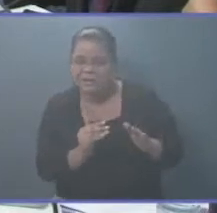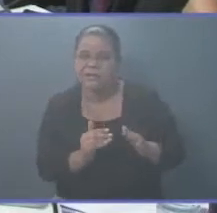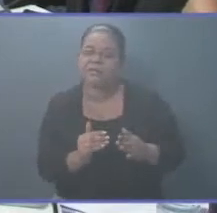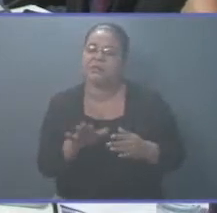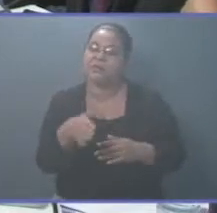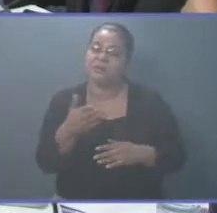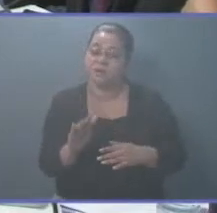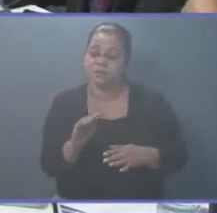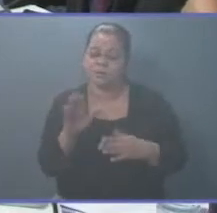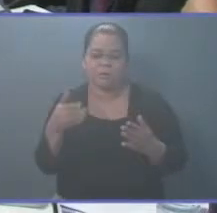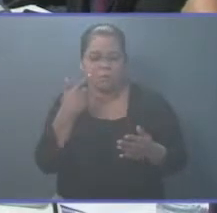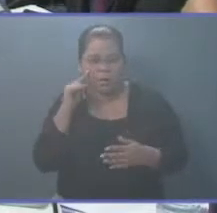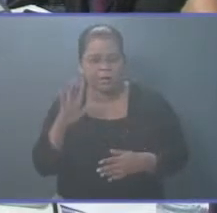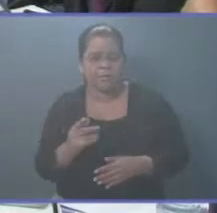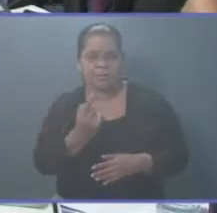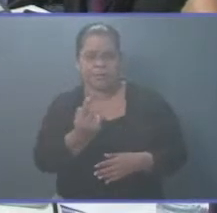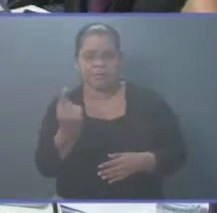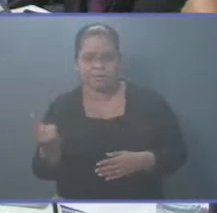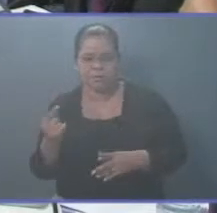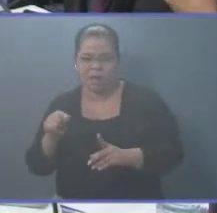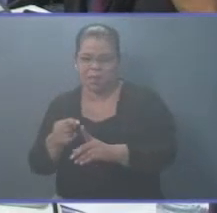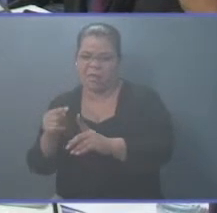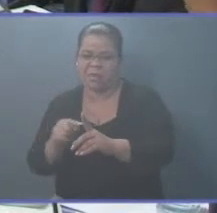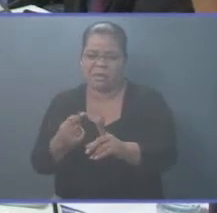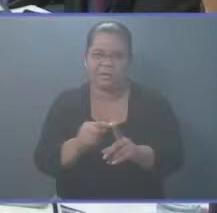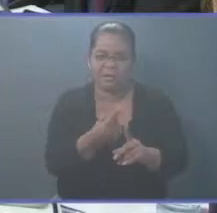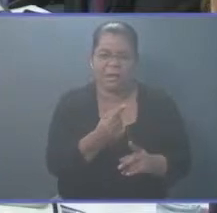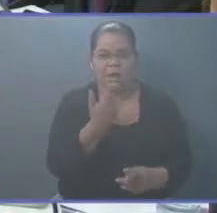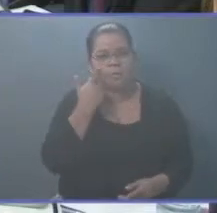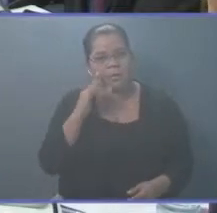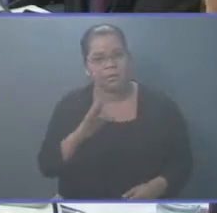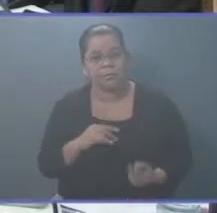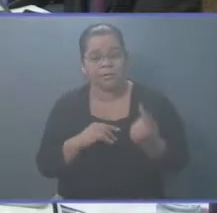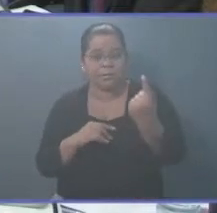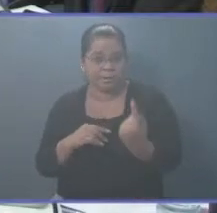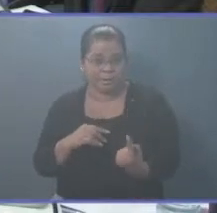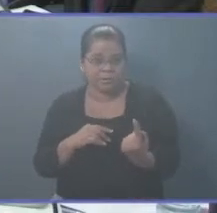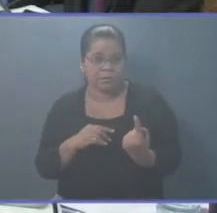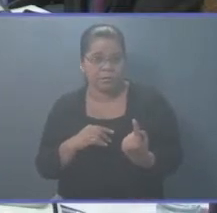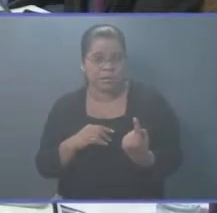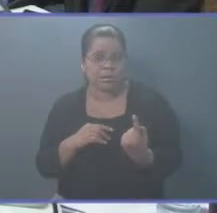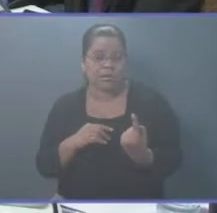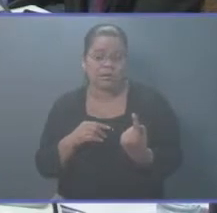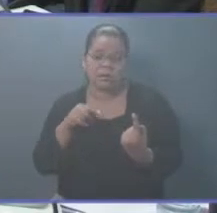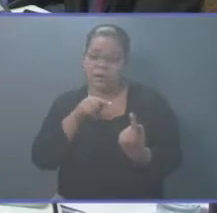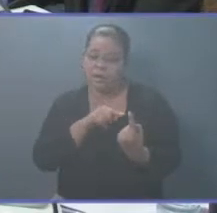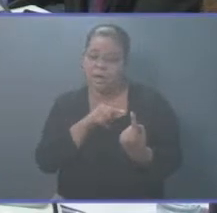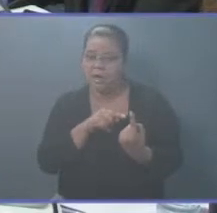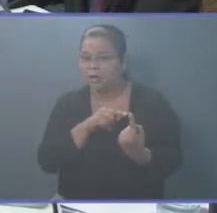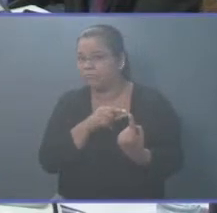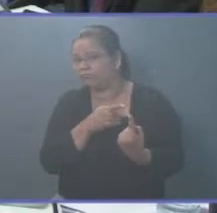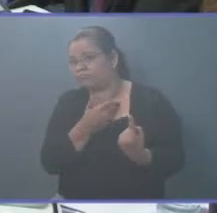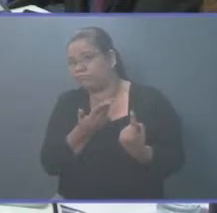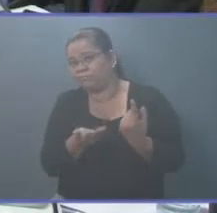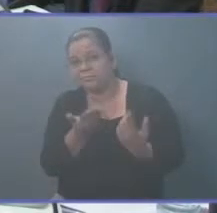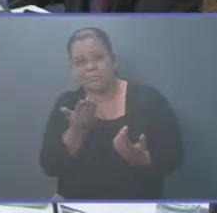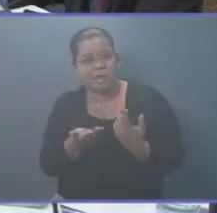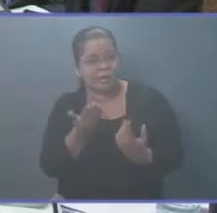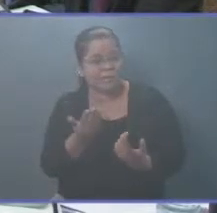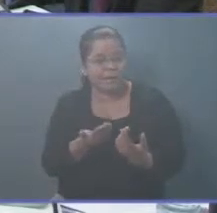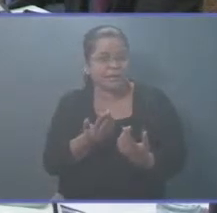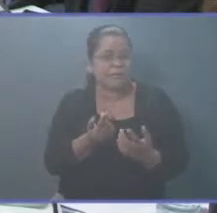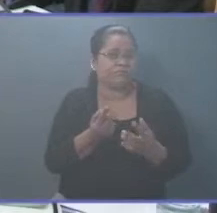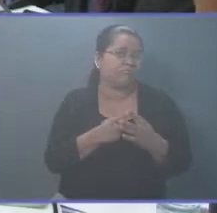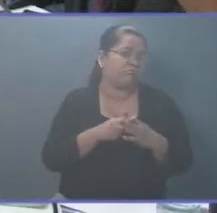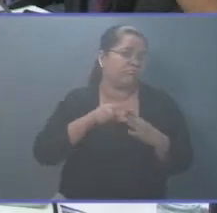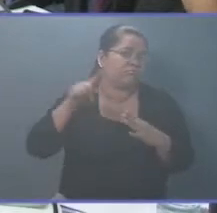utiliza pues la amenaza de las personas. Muchas veces la persona objeto directamente del delito no va a estar presente, ya sea